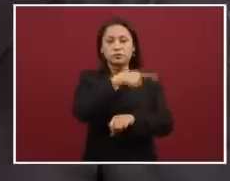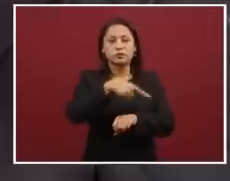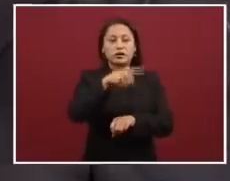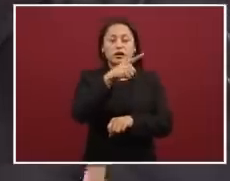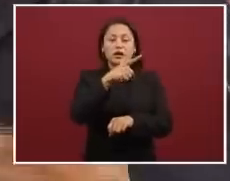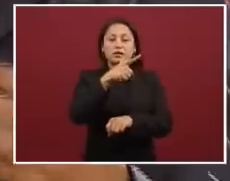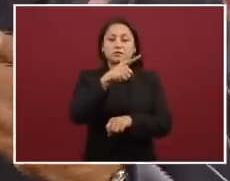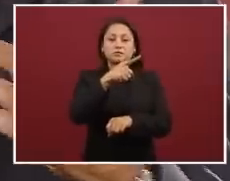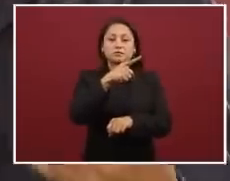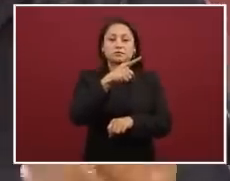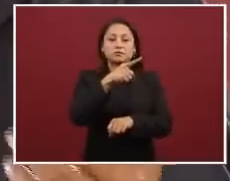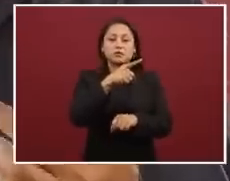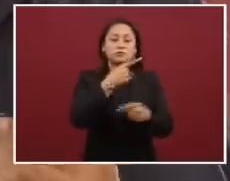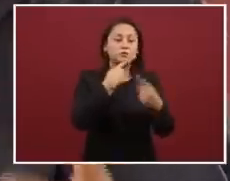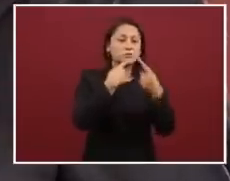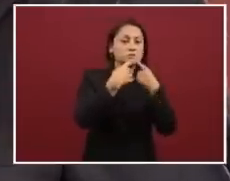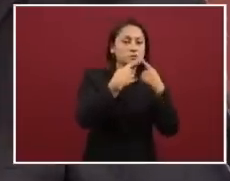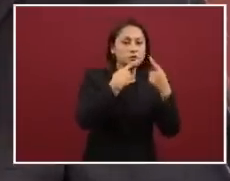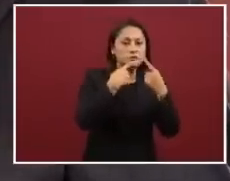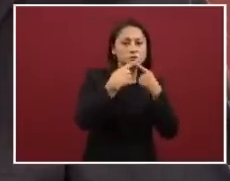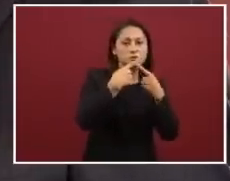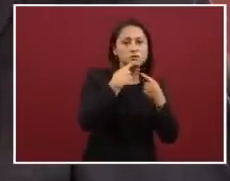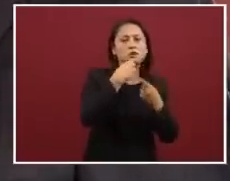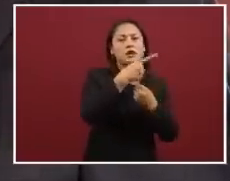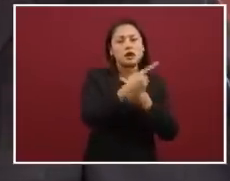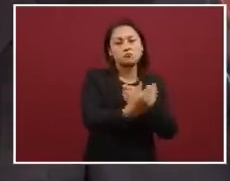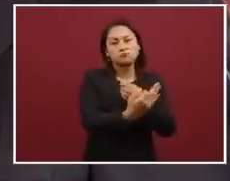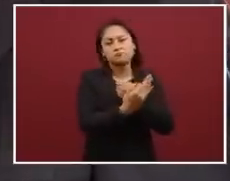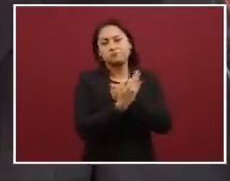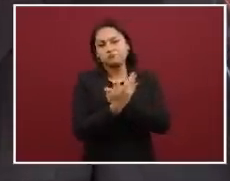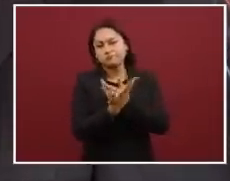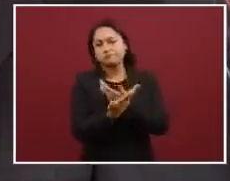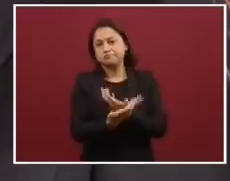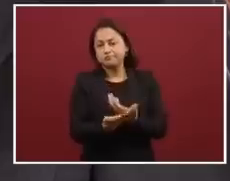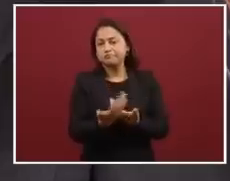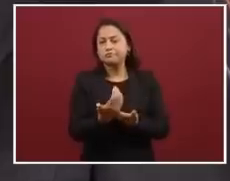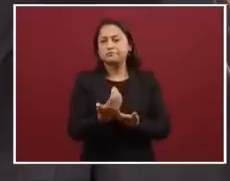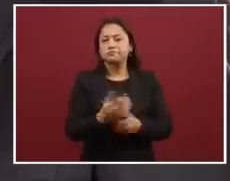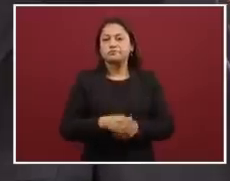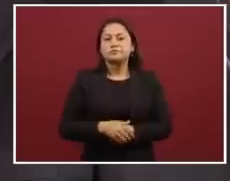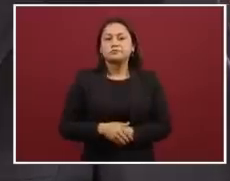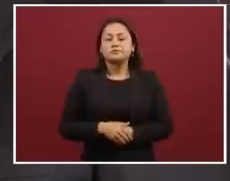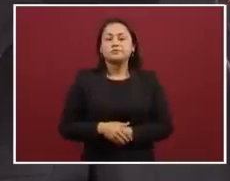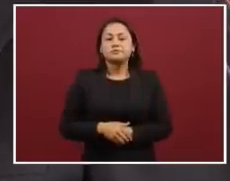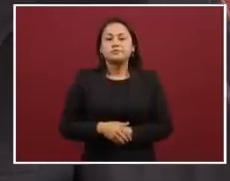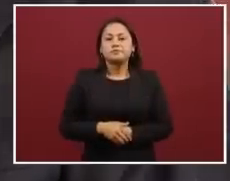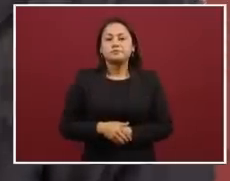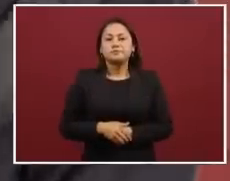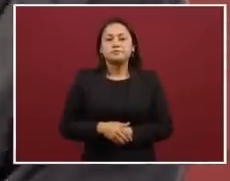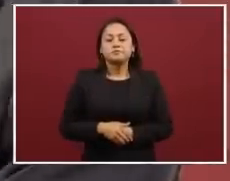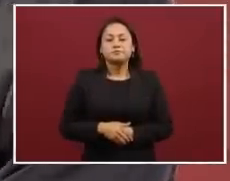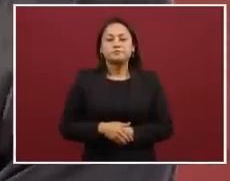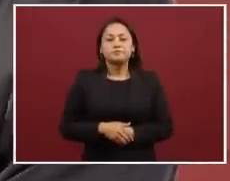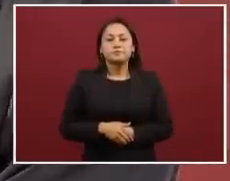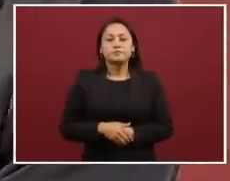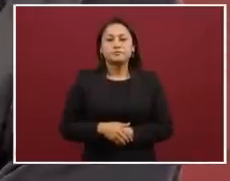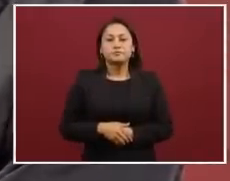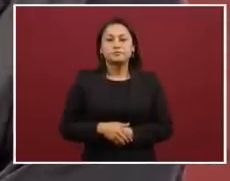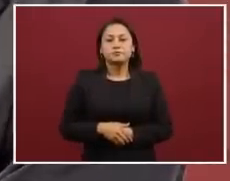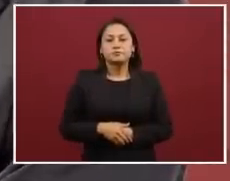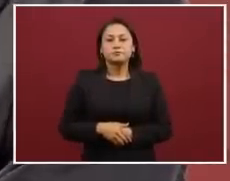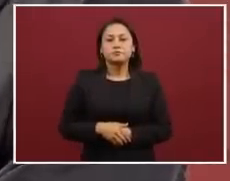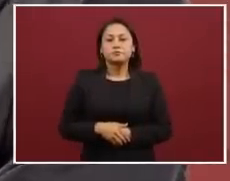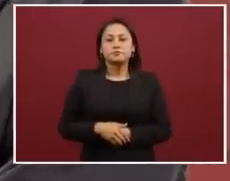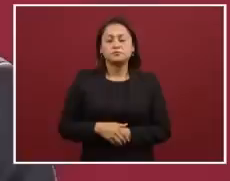hablaron con sus pares, con sus representantes o con quienes